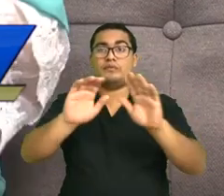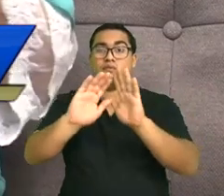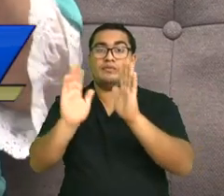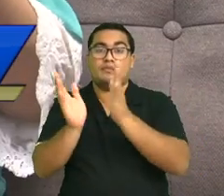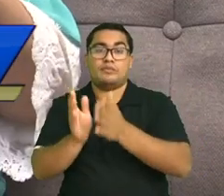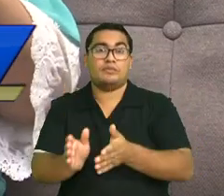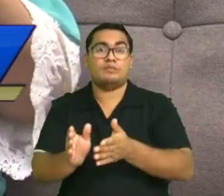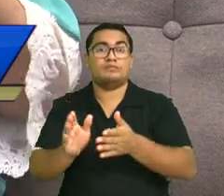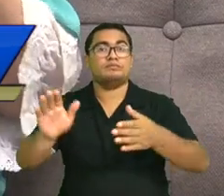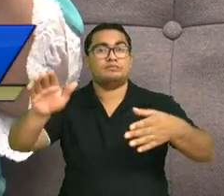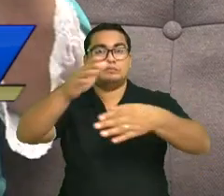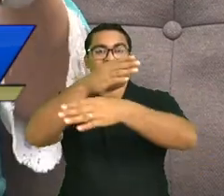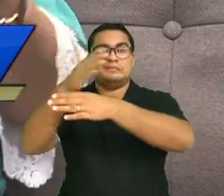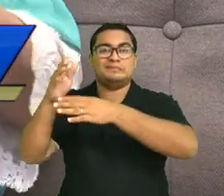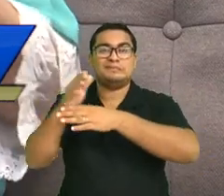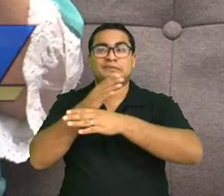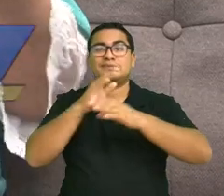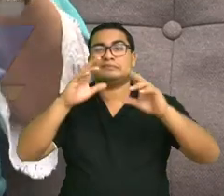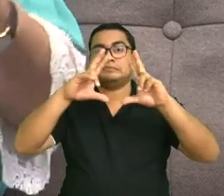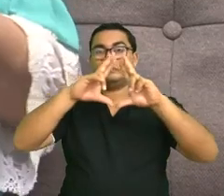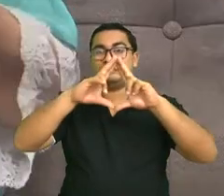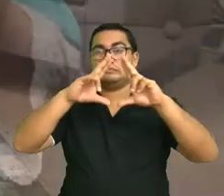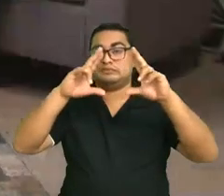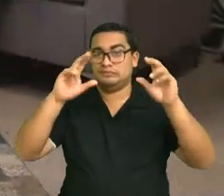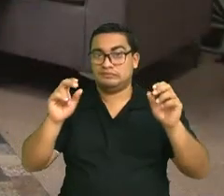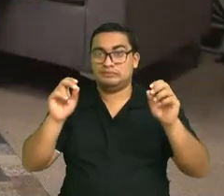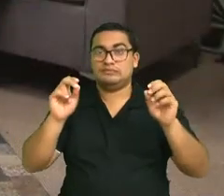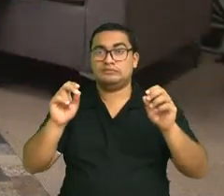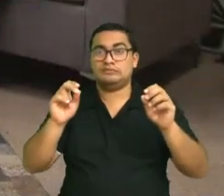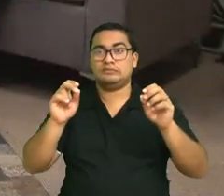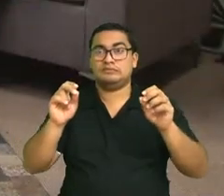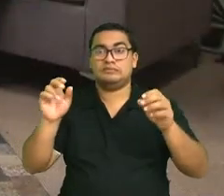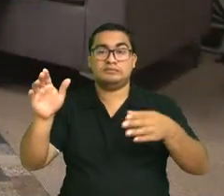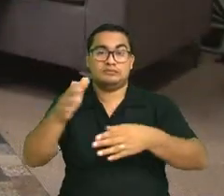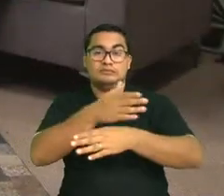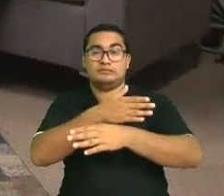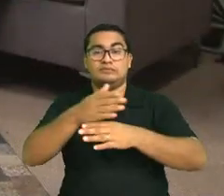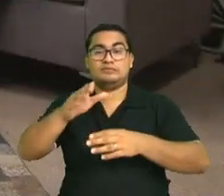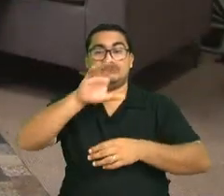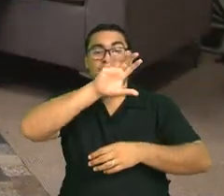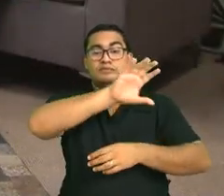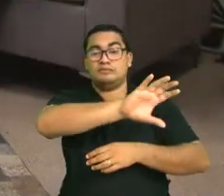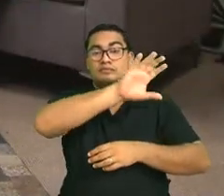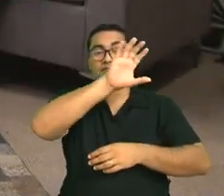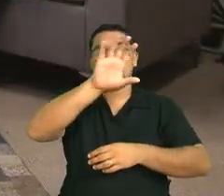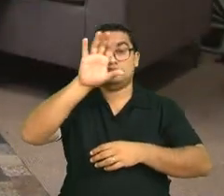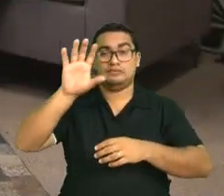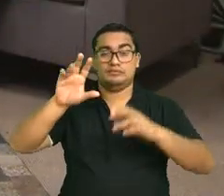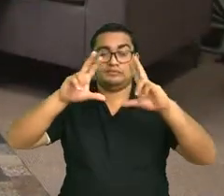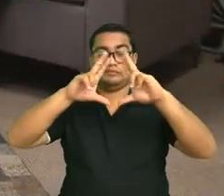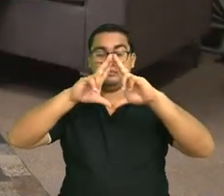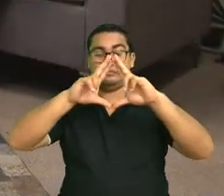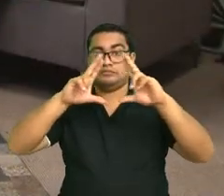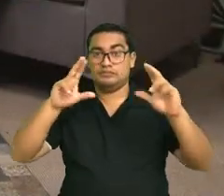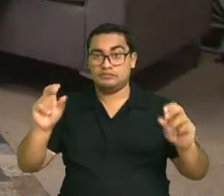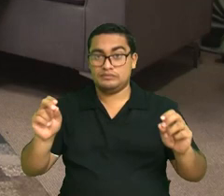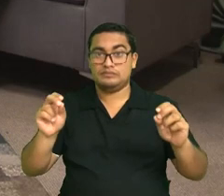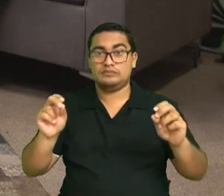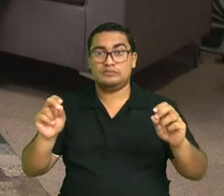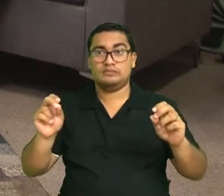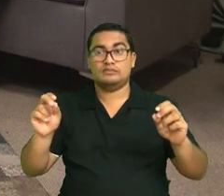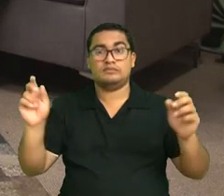de todo el país, claro, claro. Porque hoy también ellos celebran en cada una de las de los municipios, de las comunidades, de las